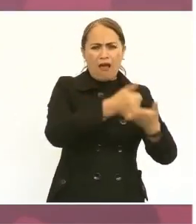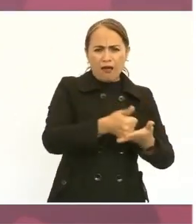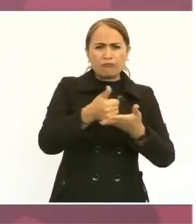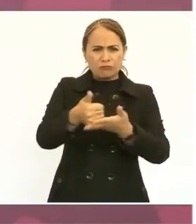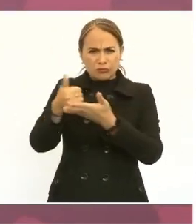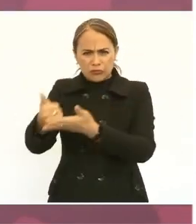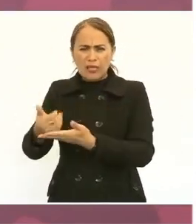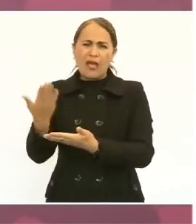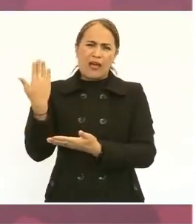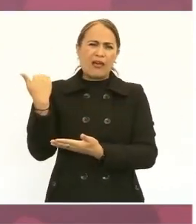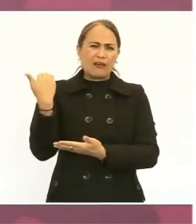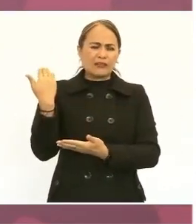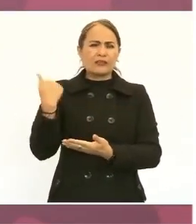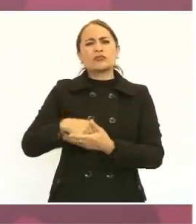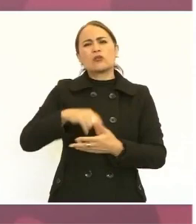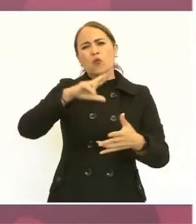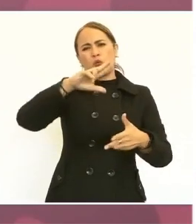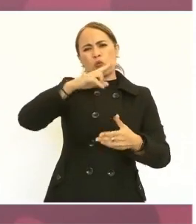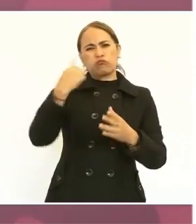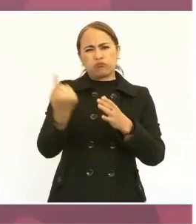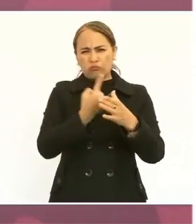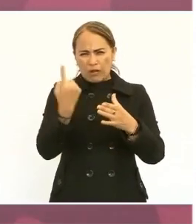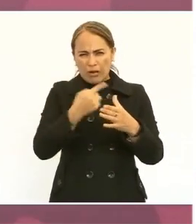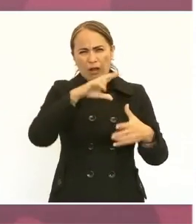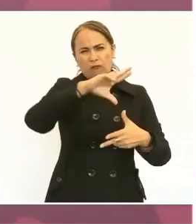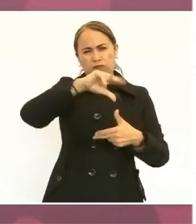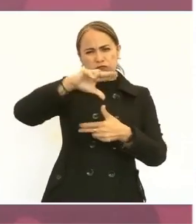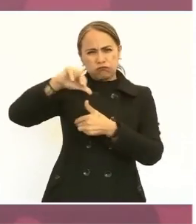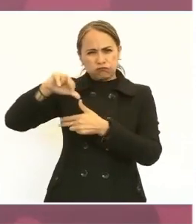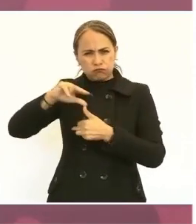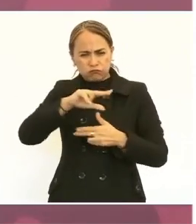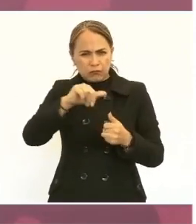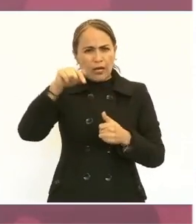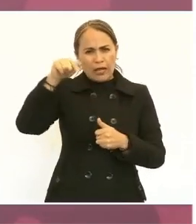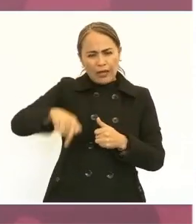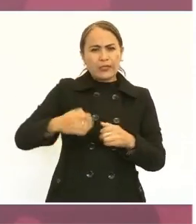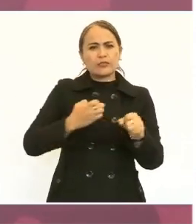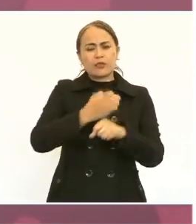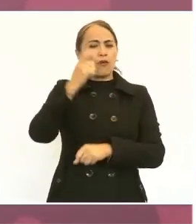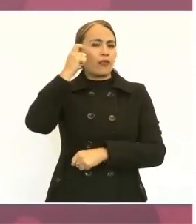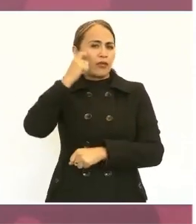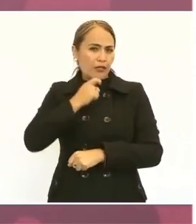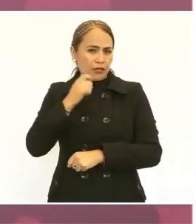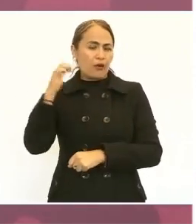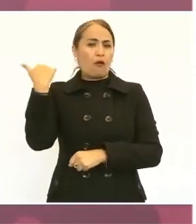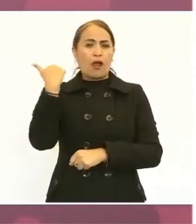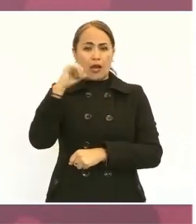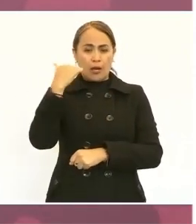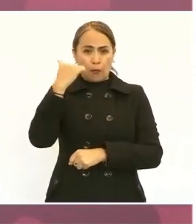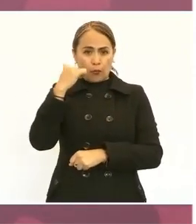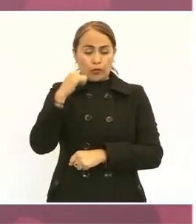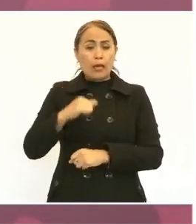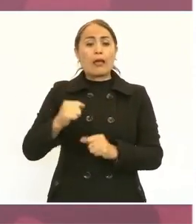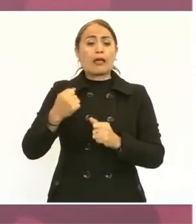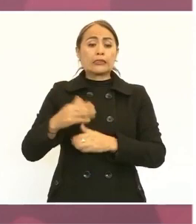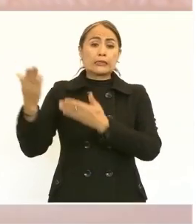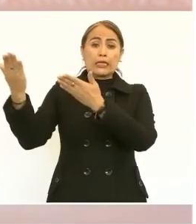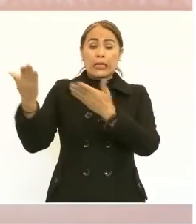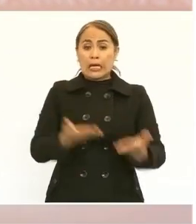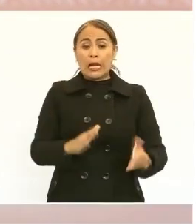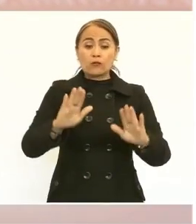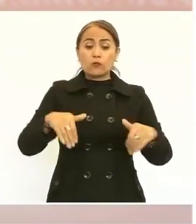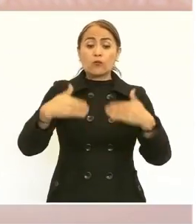desastres como ahora el huracán que afectó en Guerrero, en Acapulco, los primeros en llegar. Y ahí